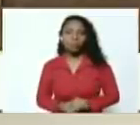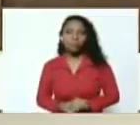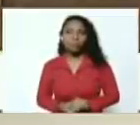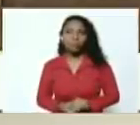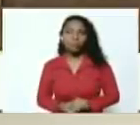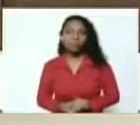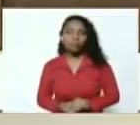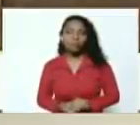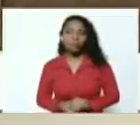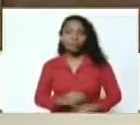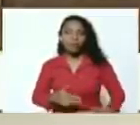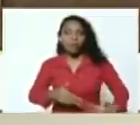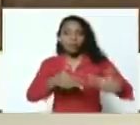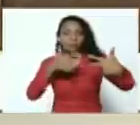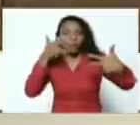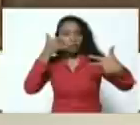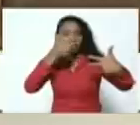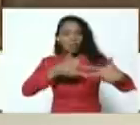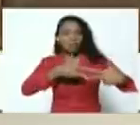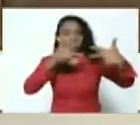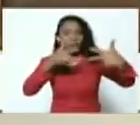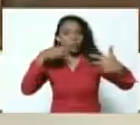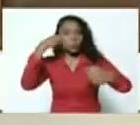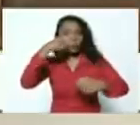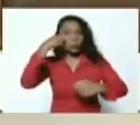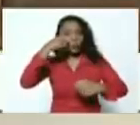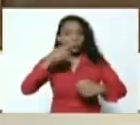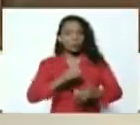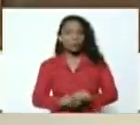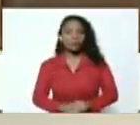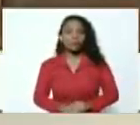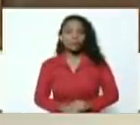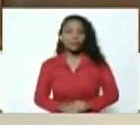las videoconferencias, ¿cómo llaman? A través de la vía virtual,